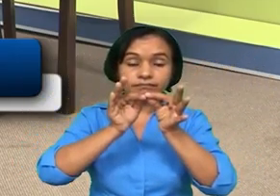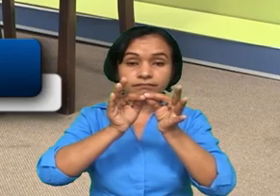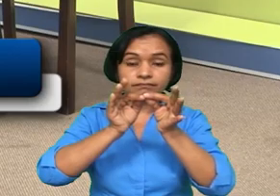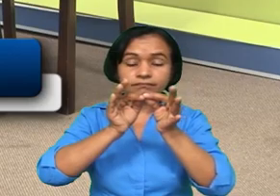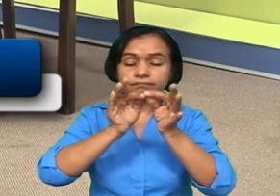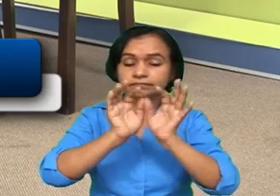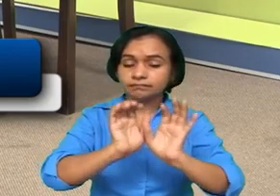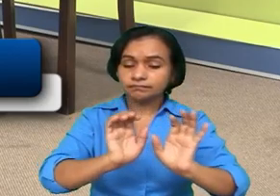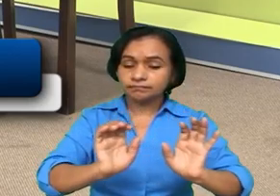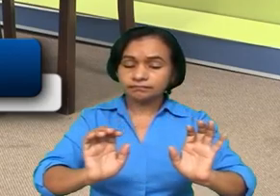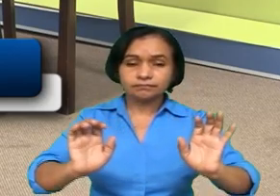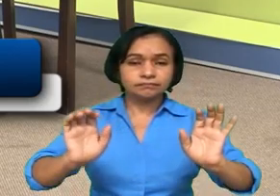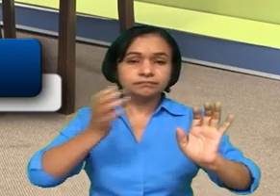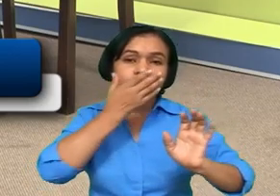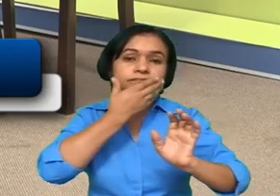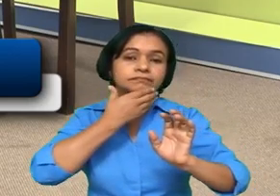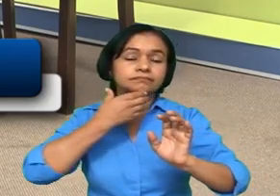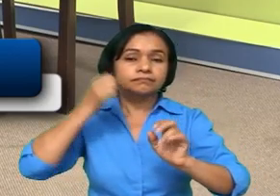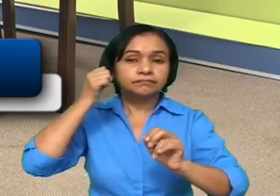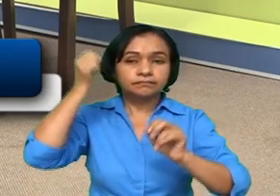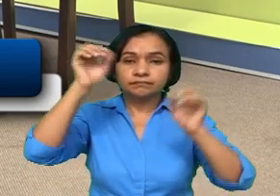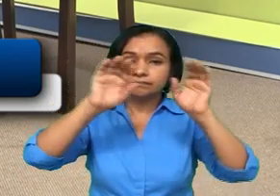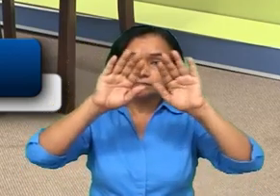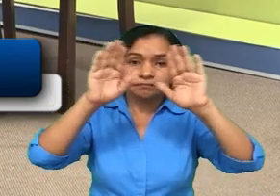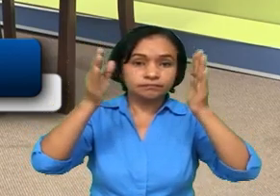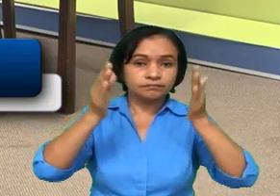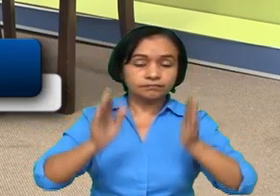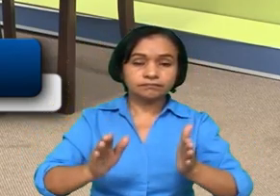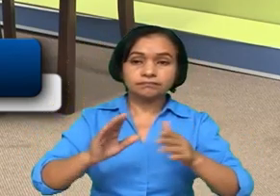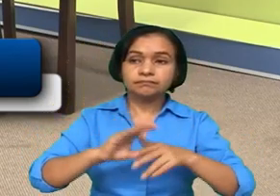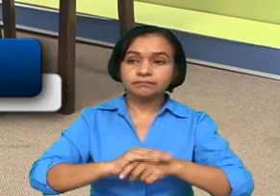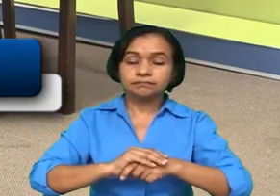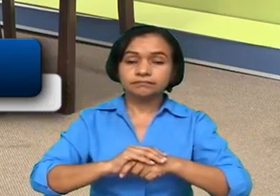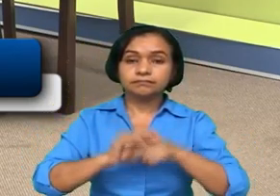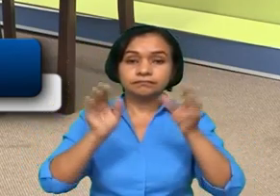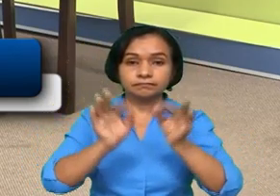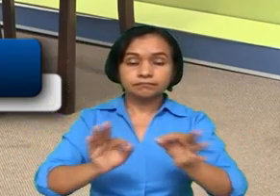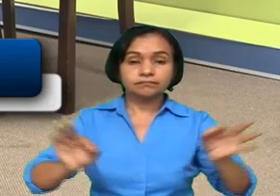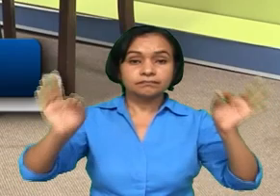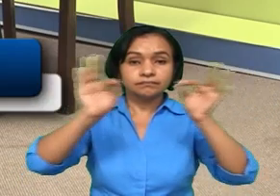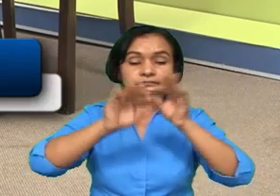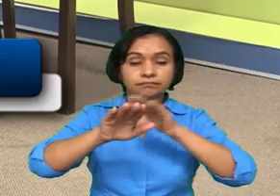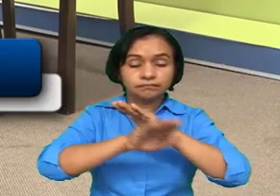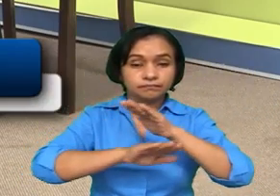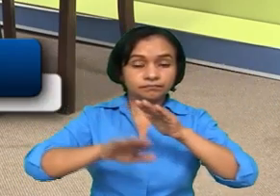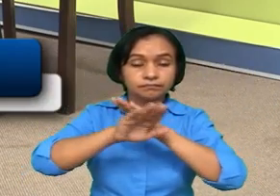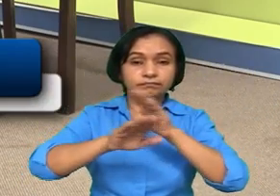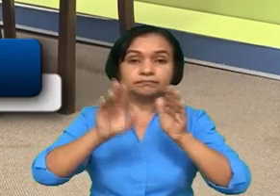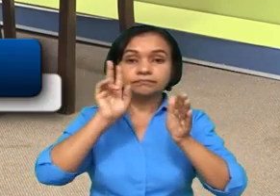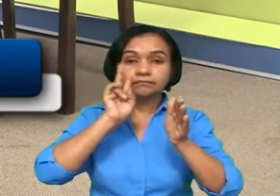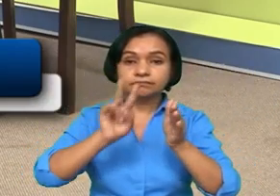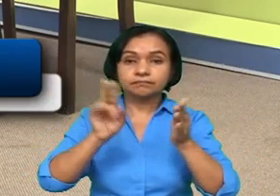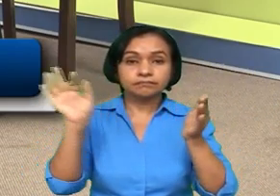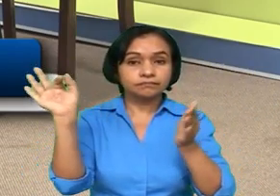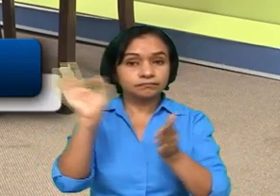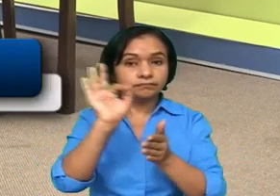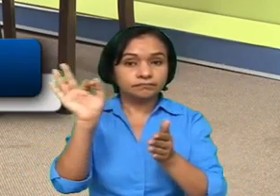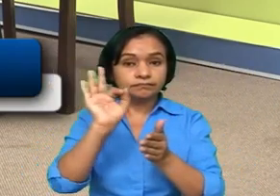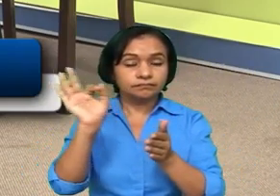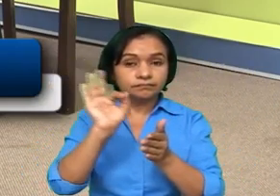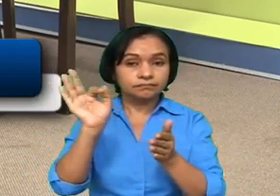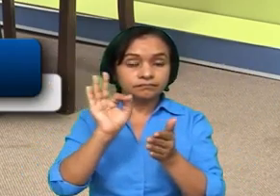niveles, en todas las etapas de la vida de la mujer, ¿ya? Entonces, algo muy básico y que tiene mucho que ver es la forma en